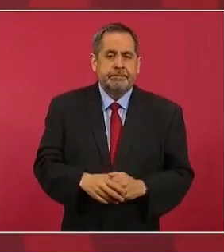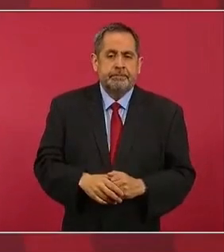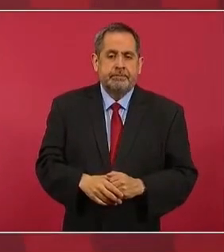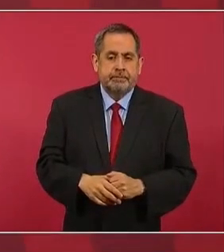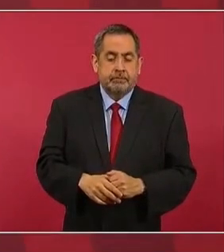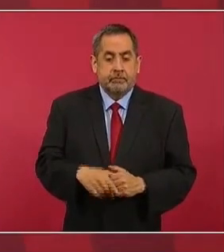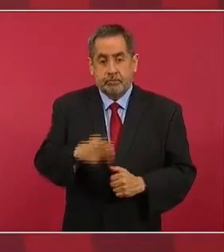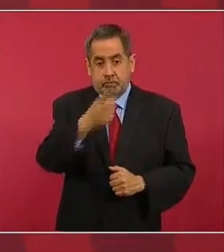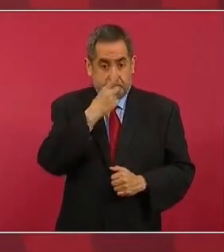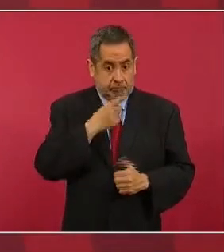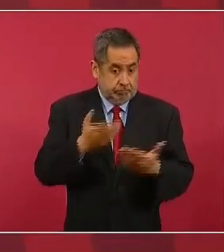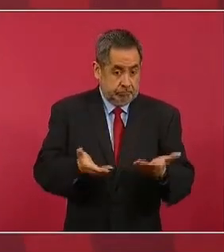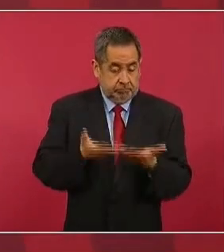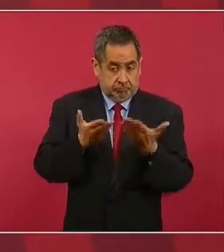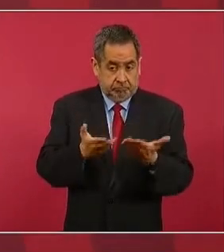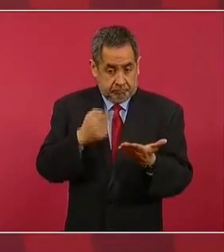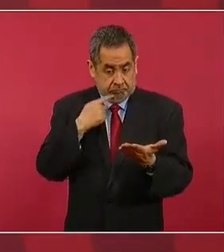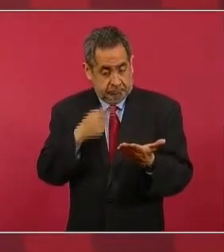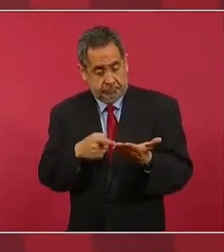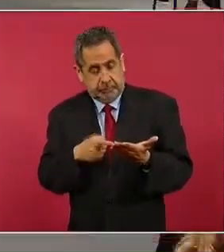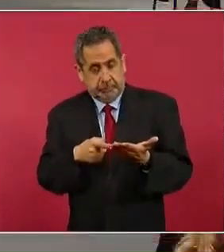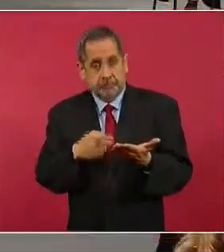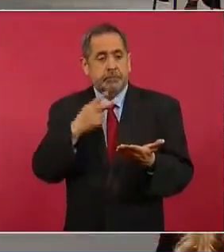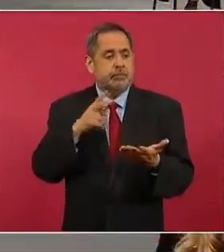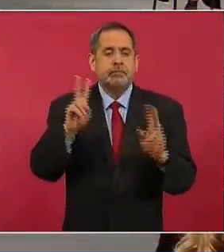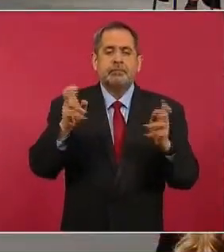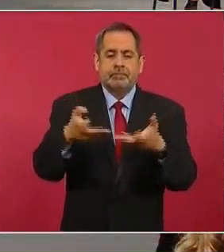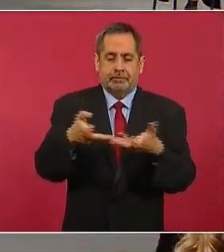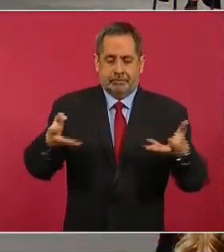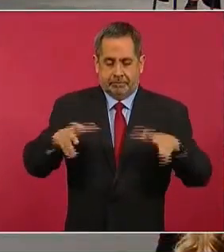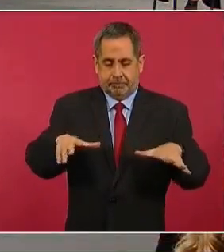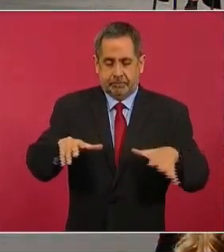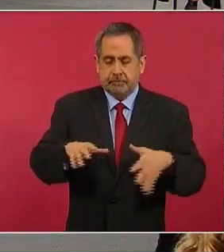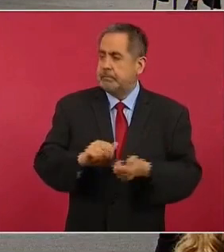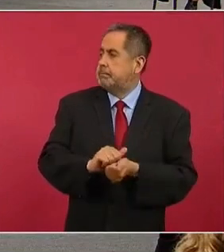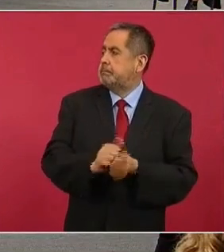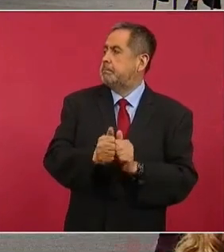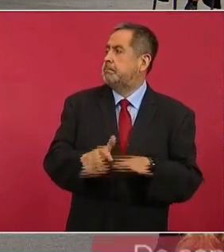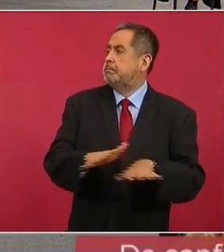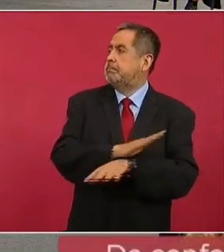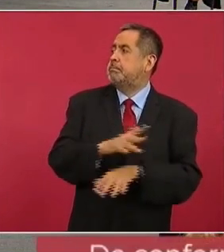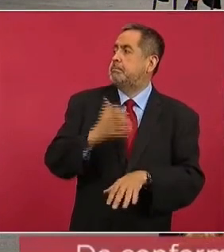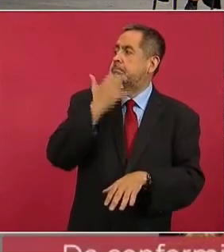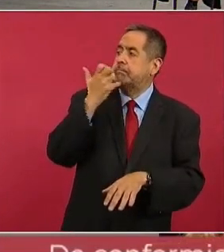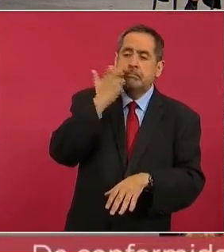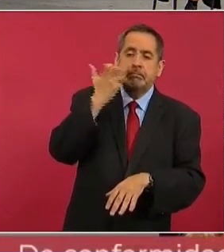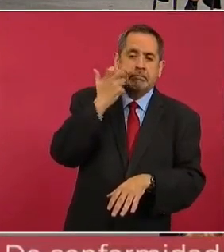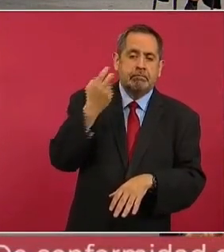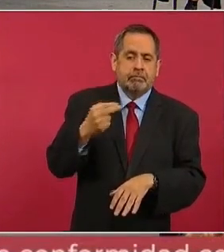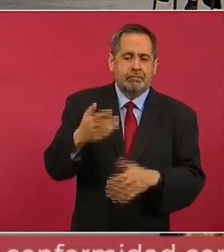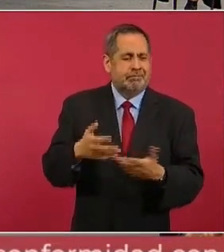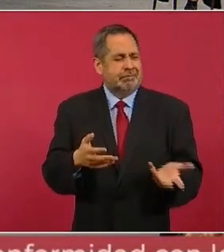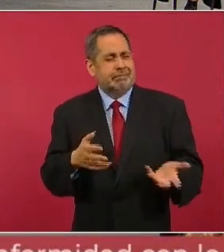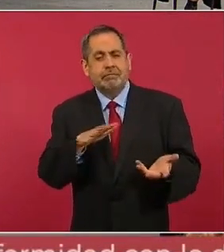Lo que tú estás planteando de el uso del suelo en toda la Riviera